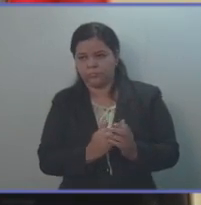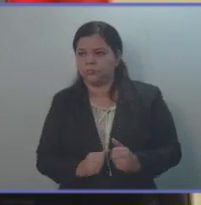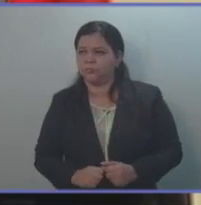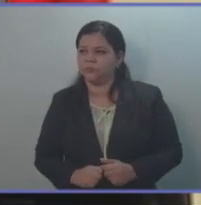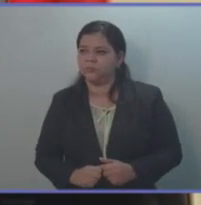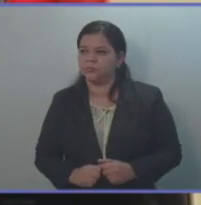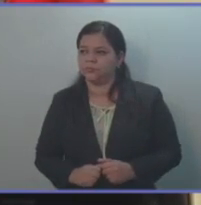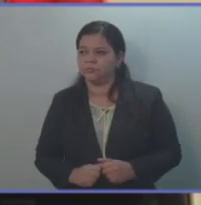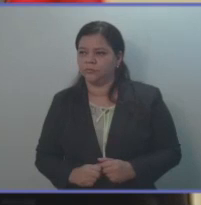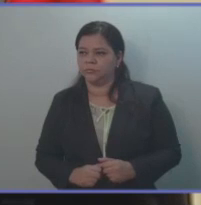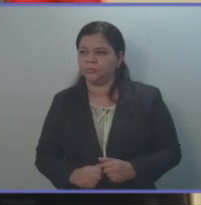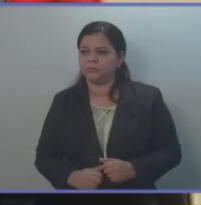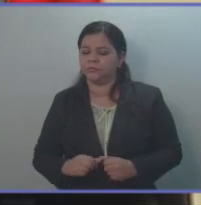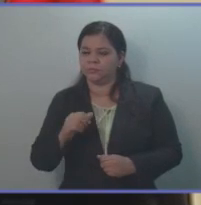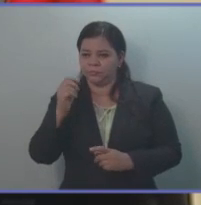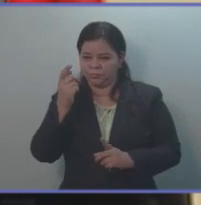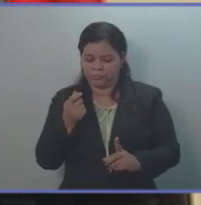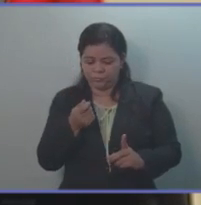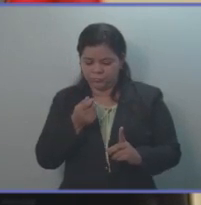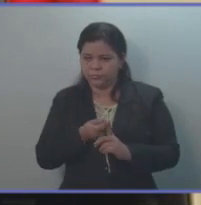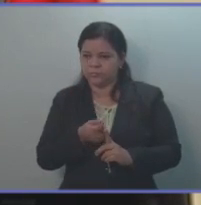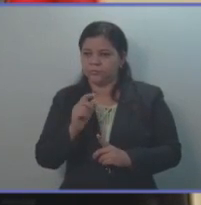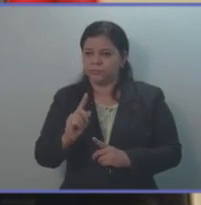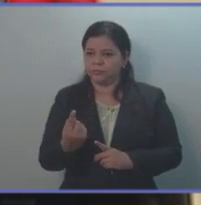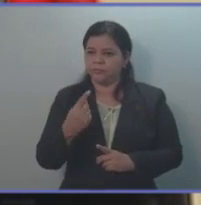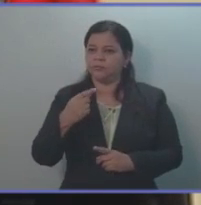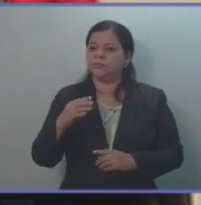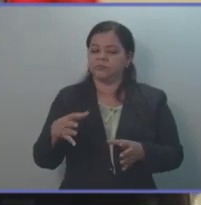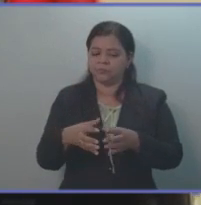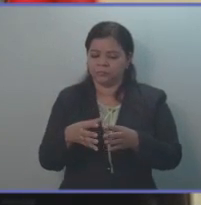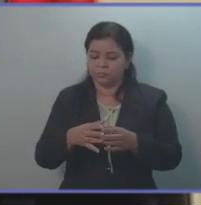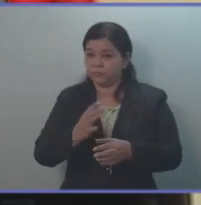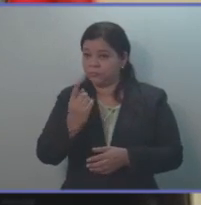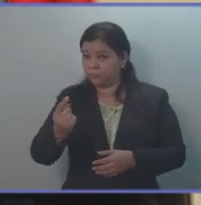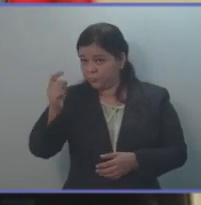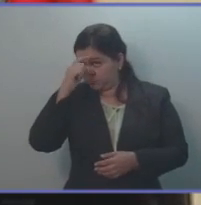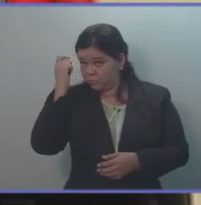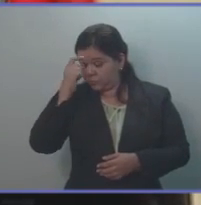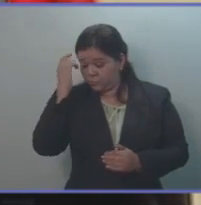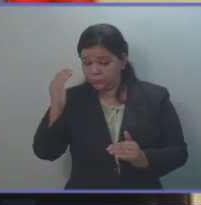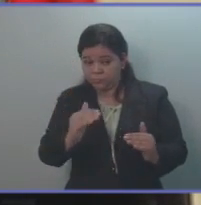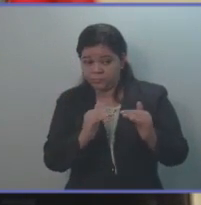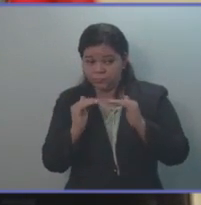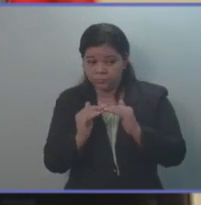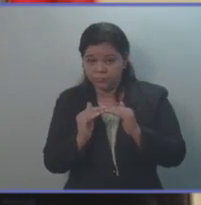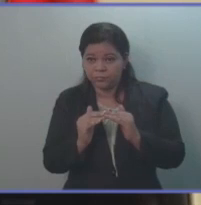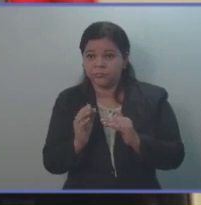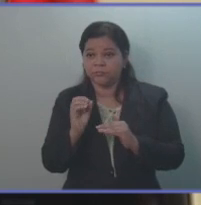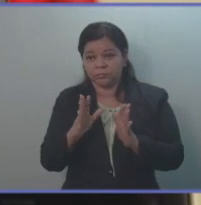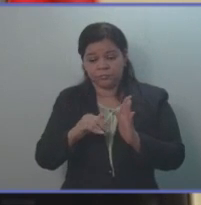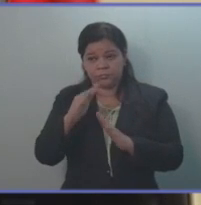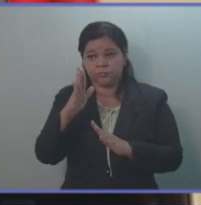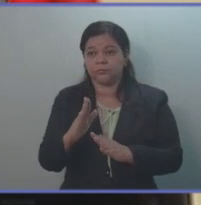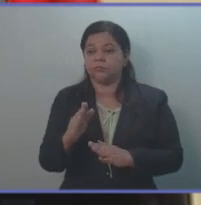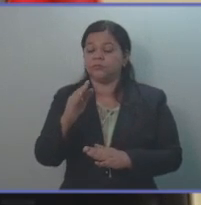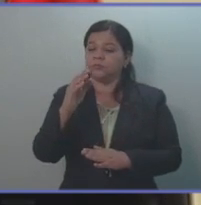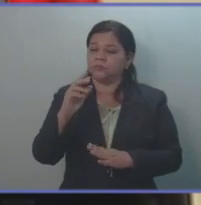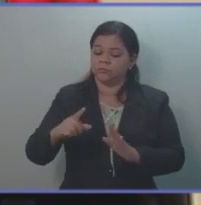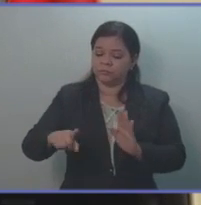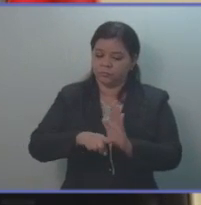A. Absorción de un primer bloque de empleados cuyos salarios son iguales o superiores al salario